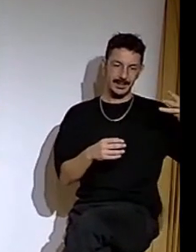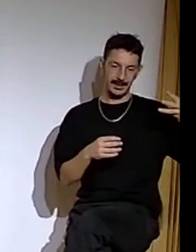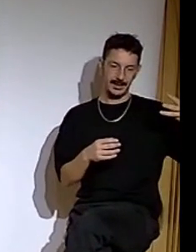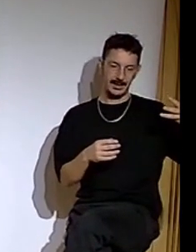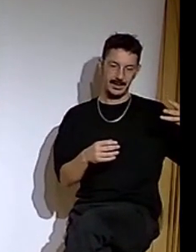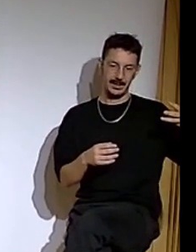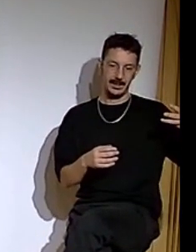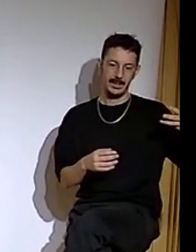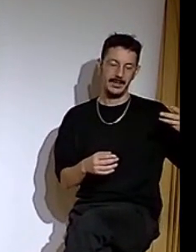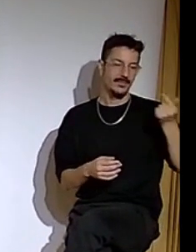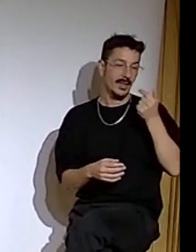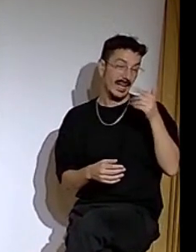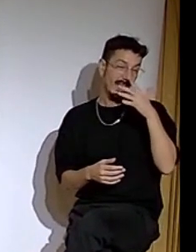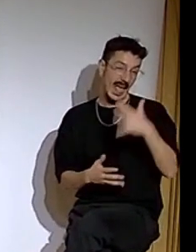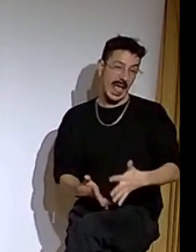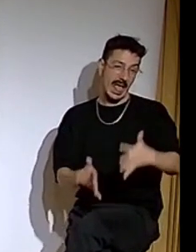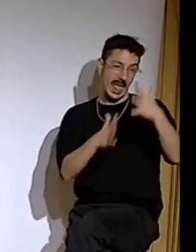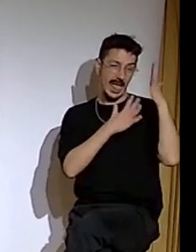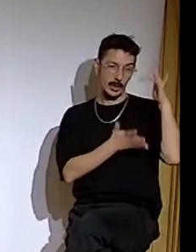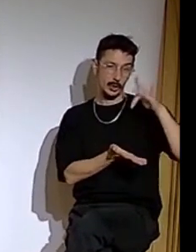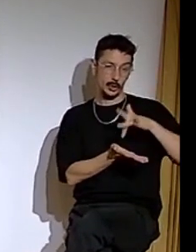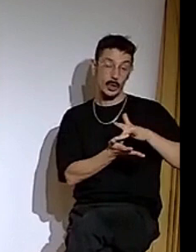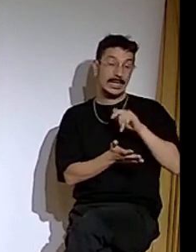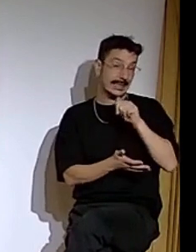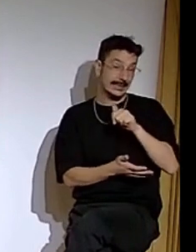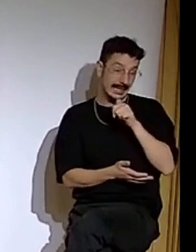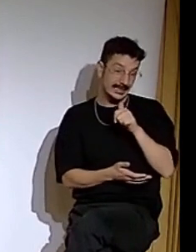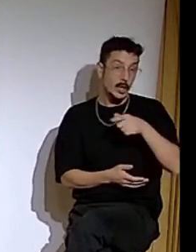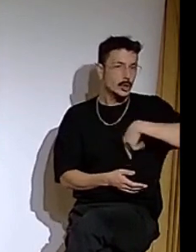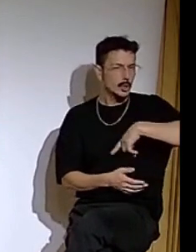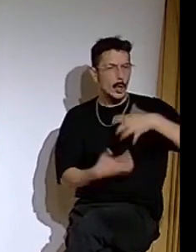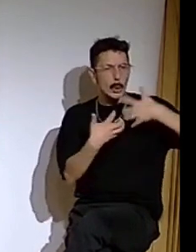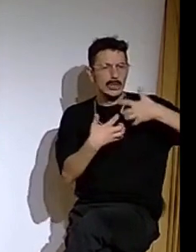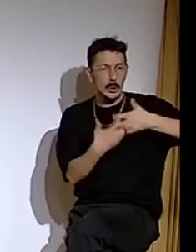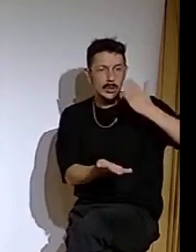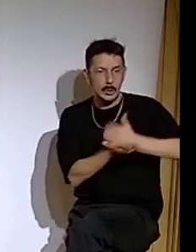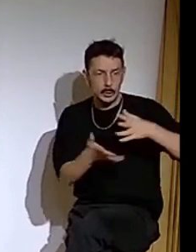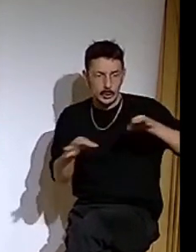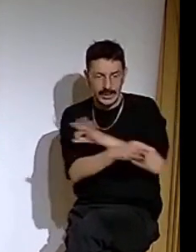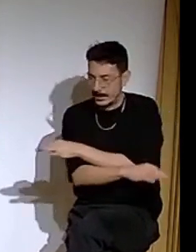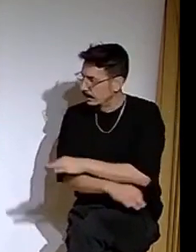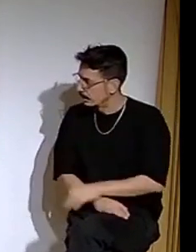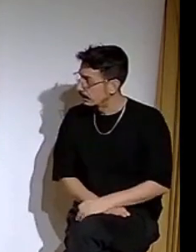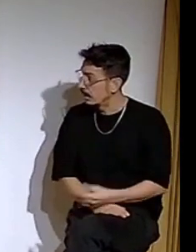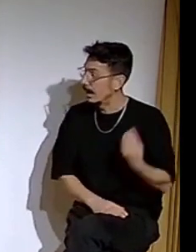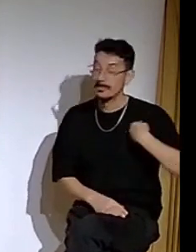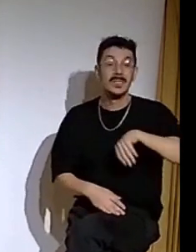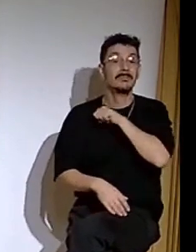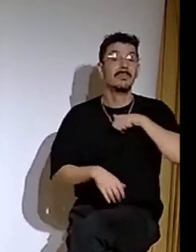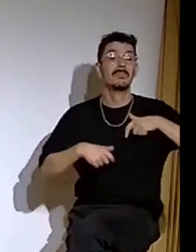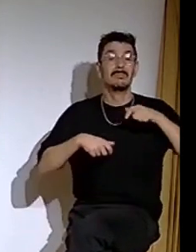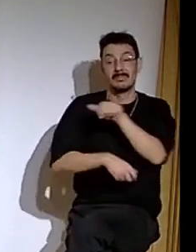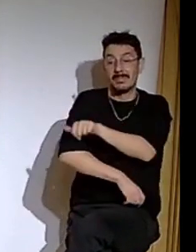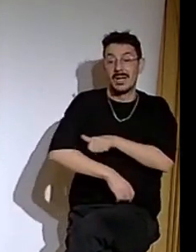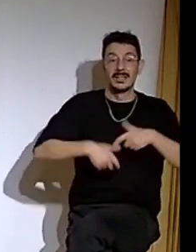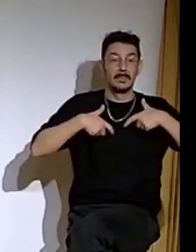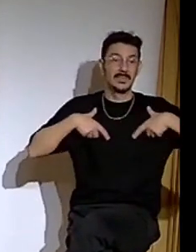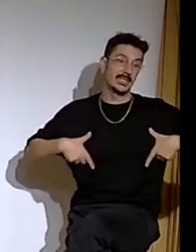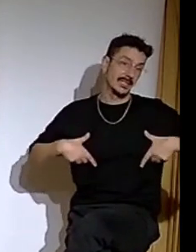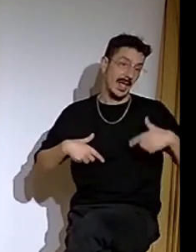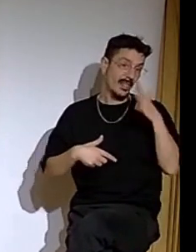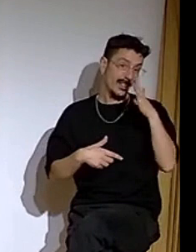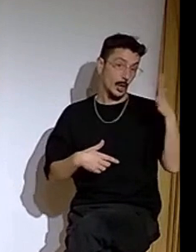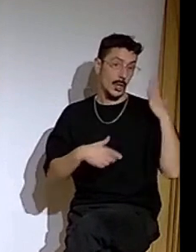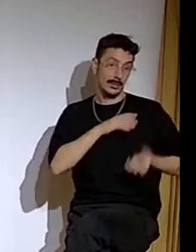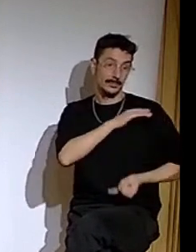2013 es decir hace casi 10 años Estamos en lucha no esta camiseta salió no sé hace 5 pasacapasta porque